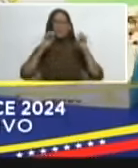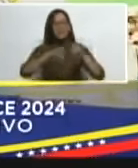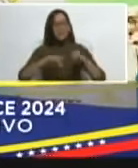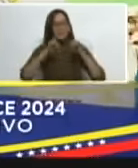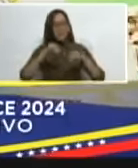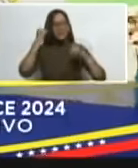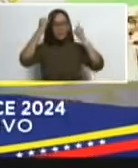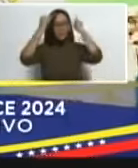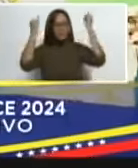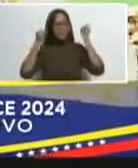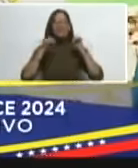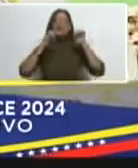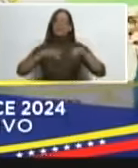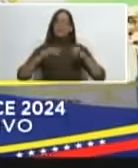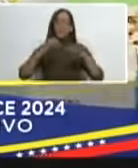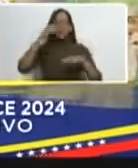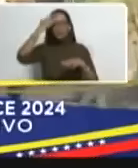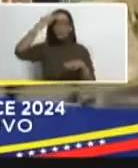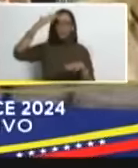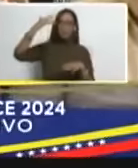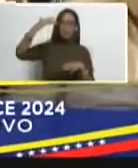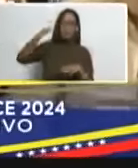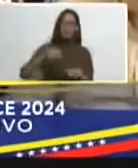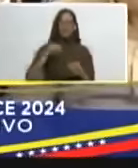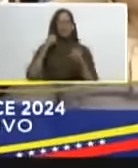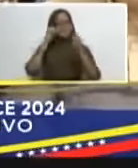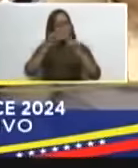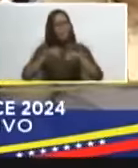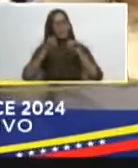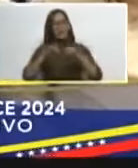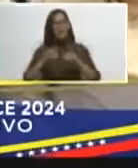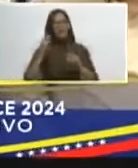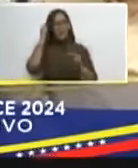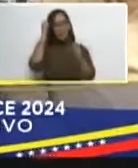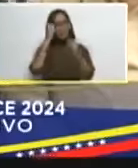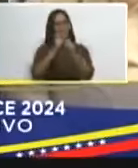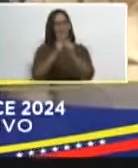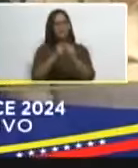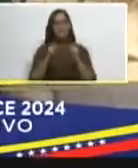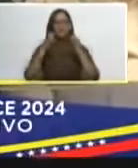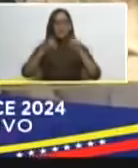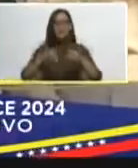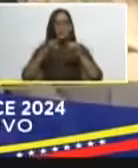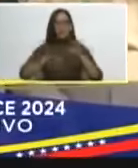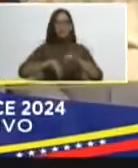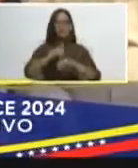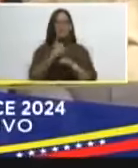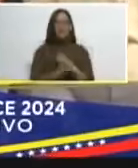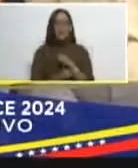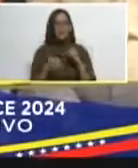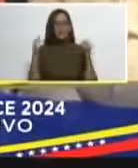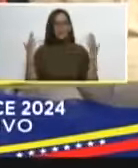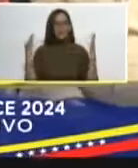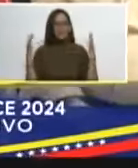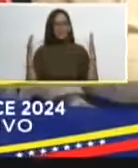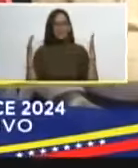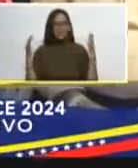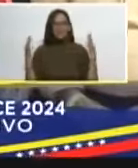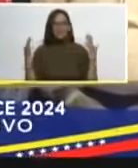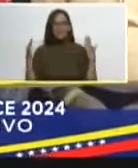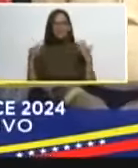ideas, sembrando sueños, sembrando esperanza, sembrando planes. En ese